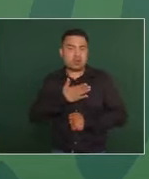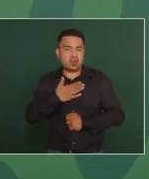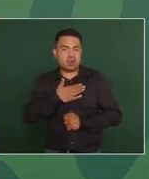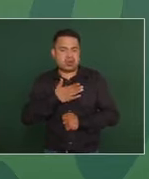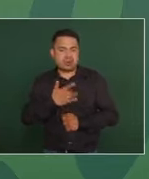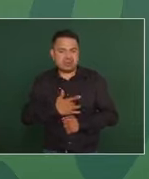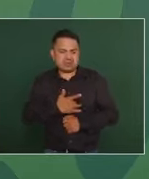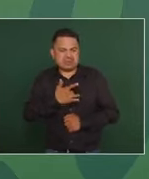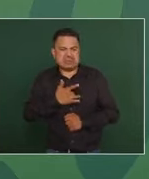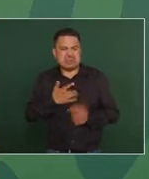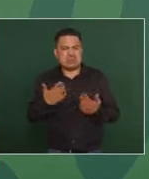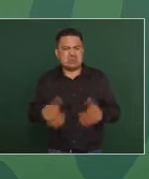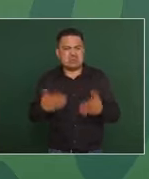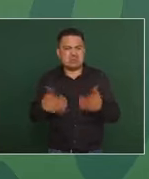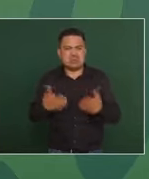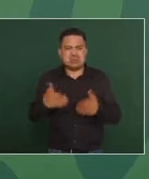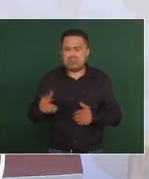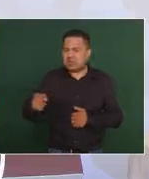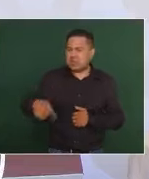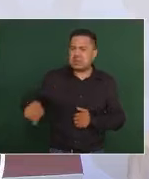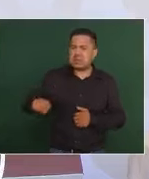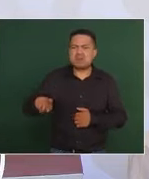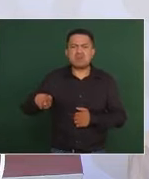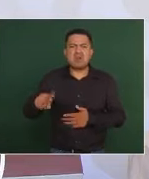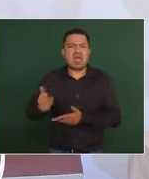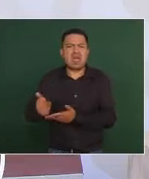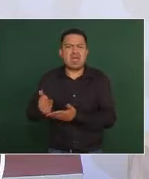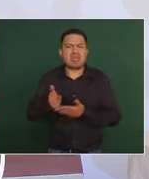siento que ellos no han ayudado